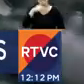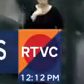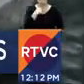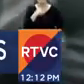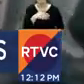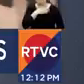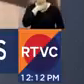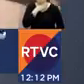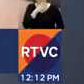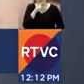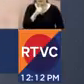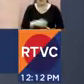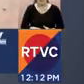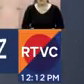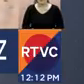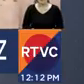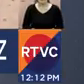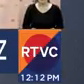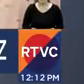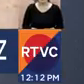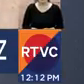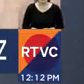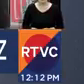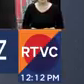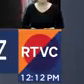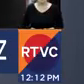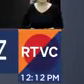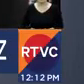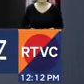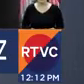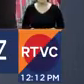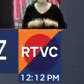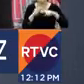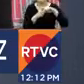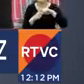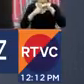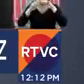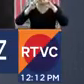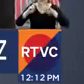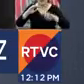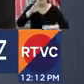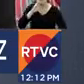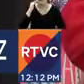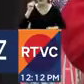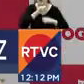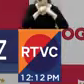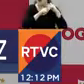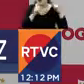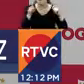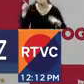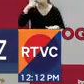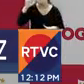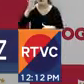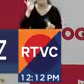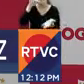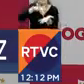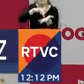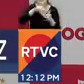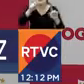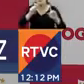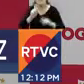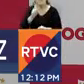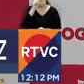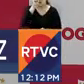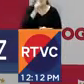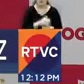cómo responder. La Procuraduría investigará a Claudia López por supuesta participación en política. El ente de control indicó